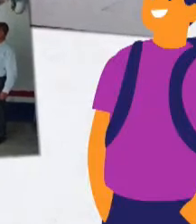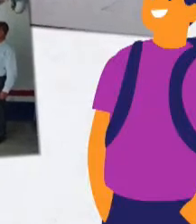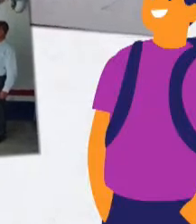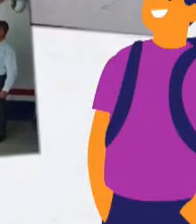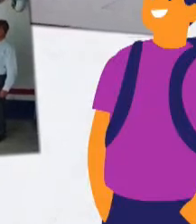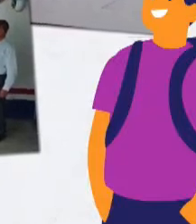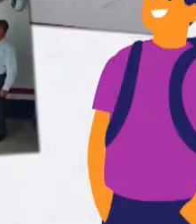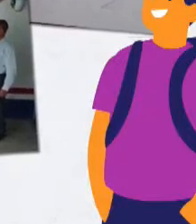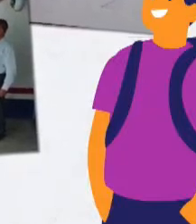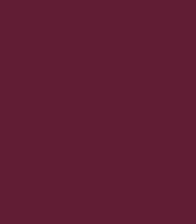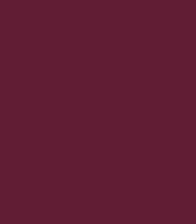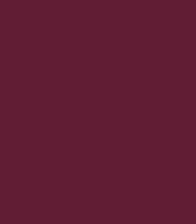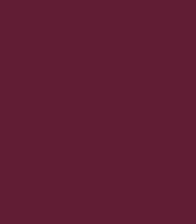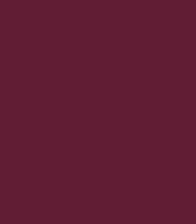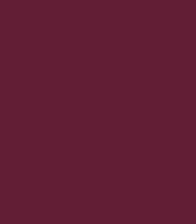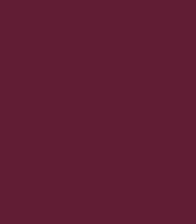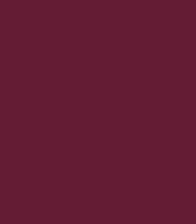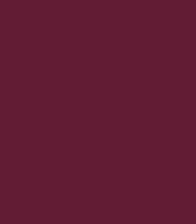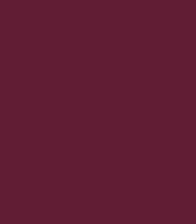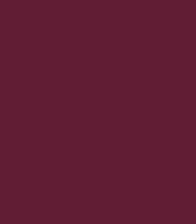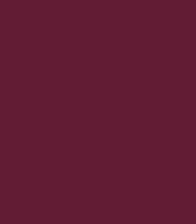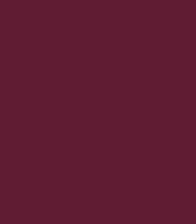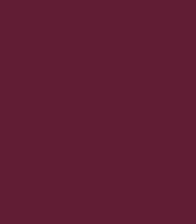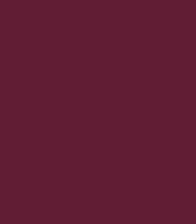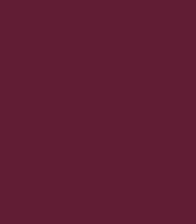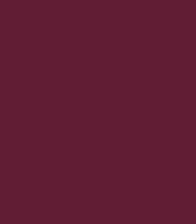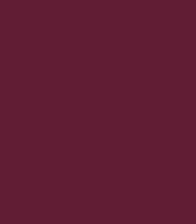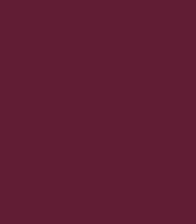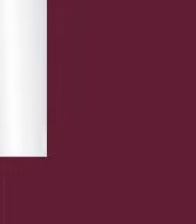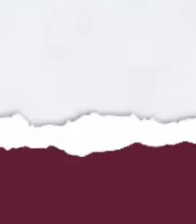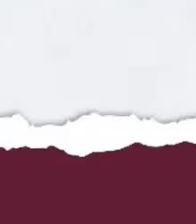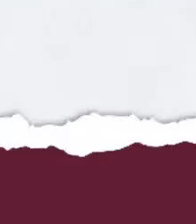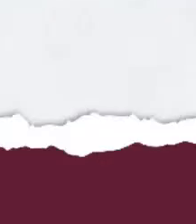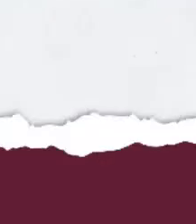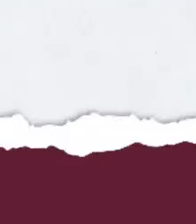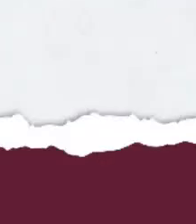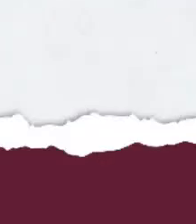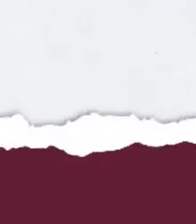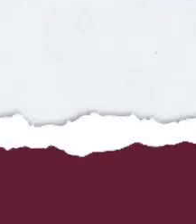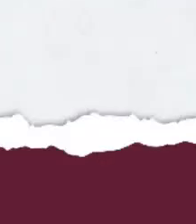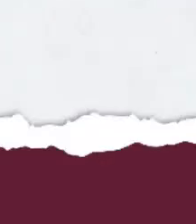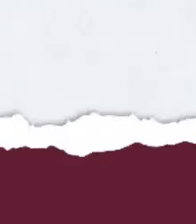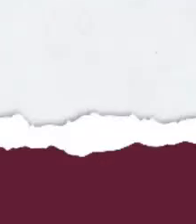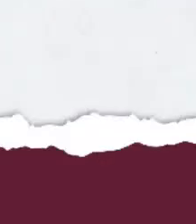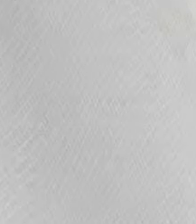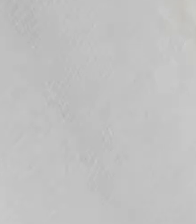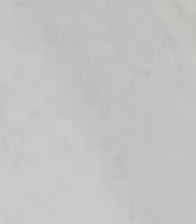con tus alumnas y alumnos. Utiliza el hashtag Estrategia en el Aula. Participa.